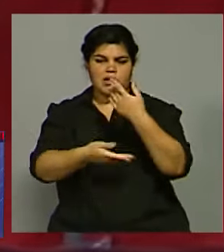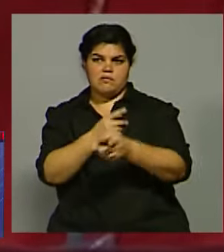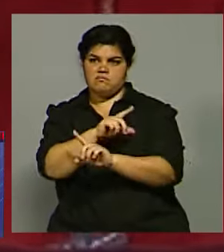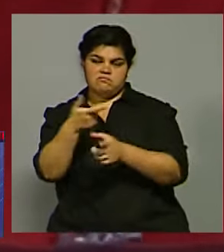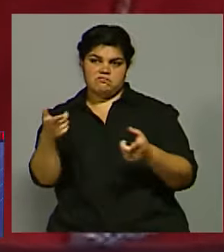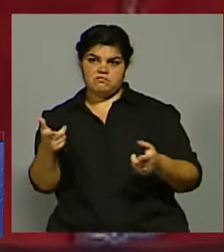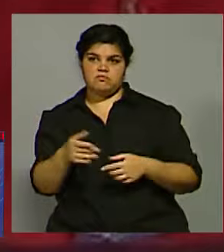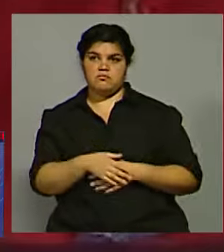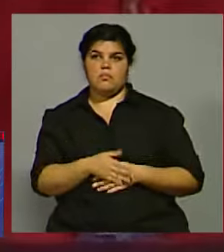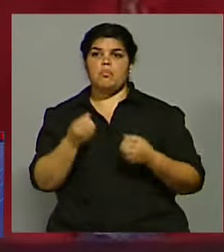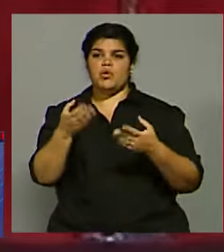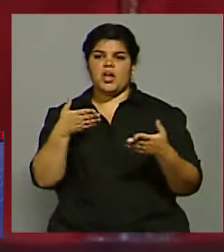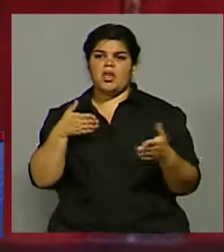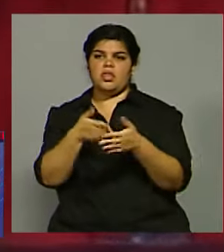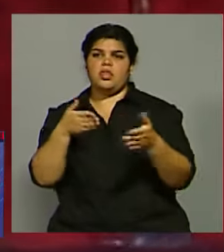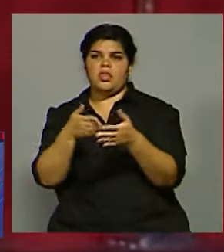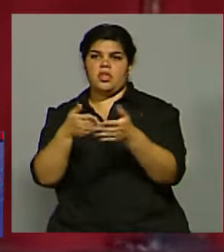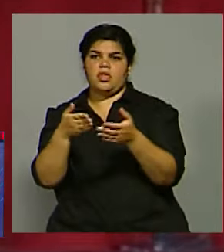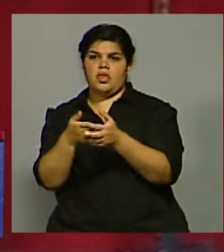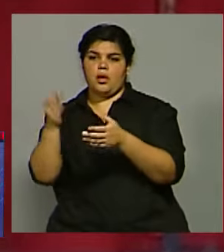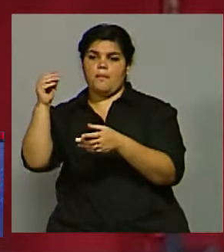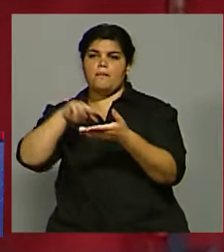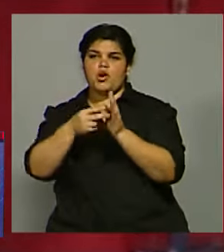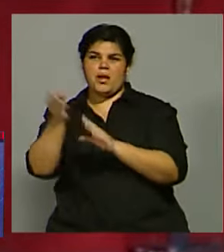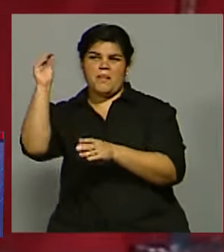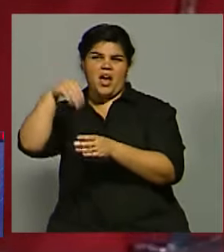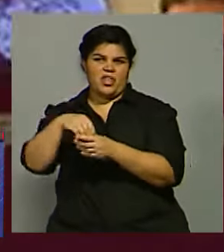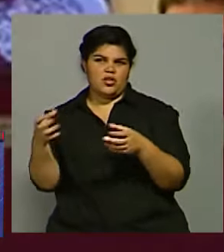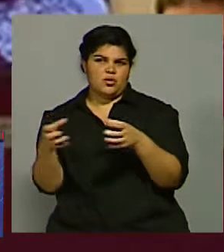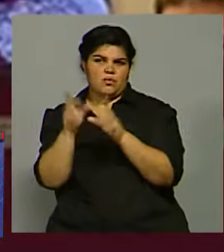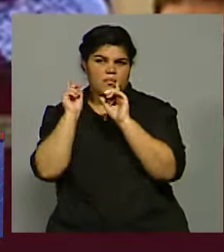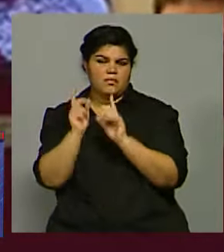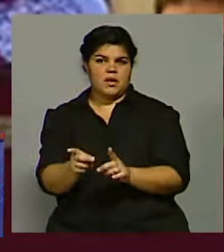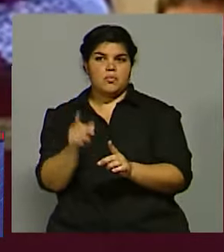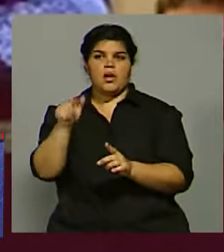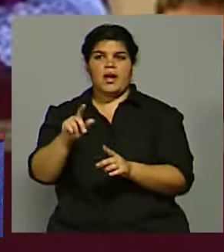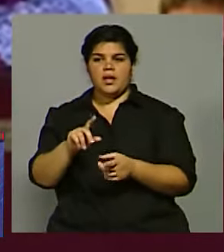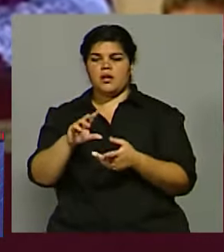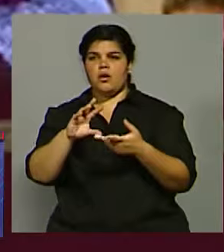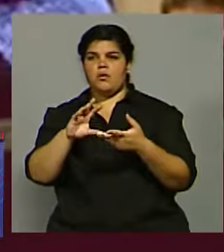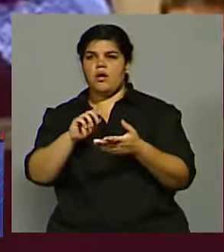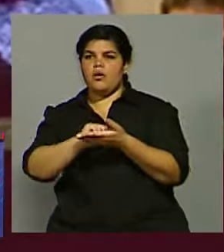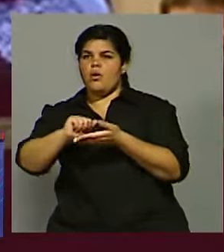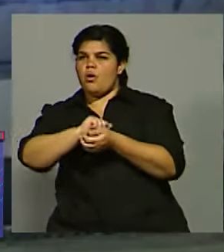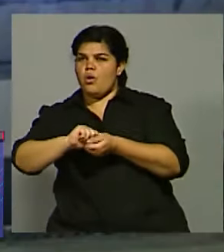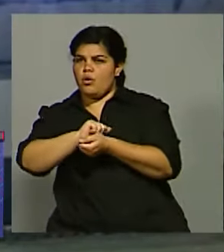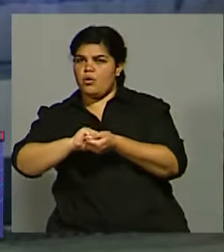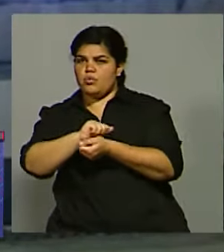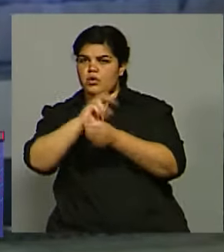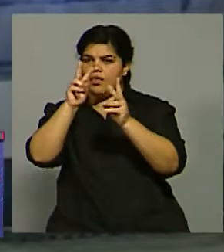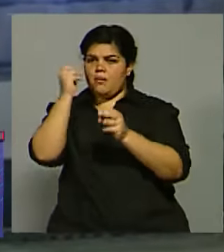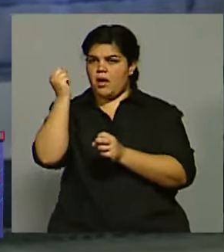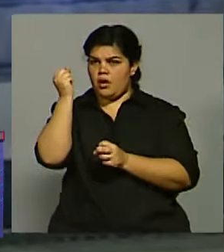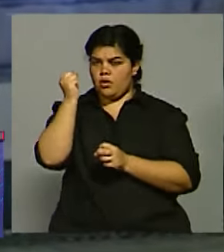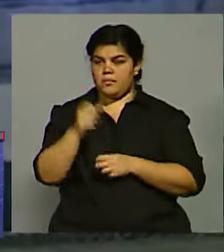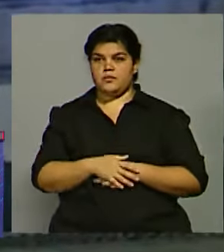distintos obstáculos internos que ha tenido y por, digamos, el estado de corrupción desde el punto de vista económico. Si vamos al